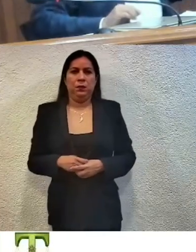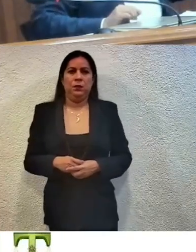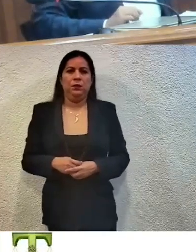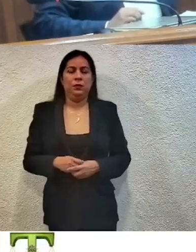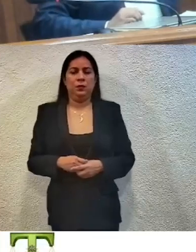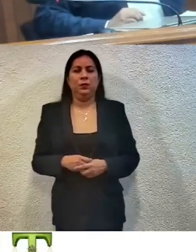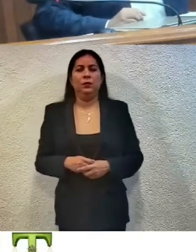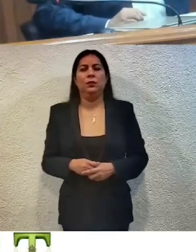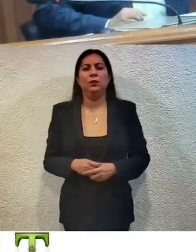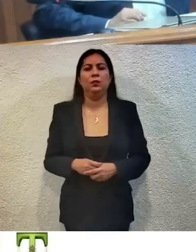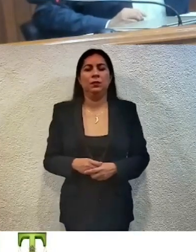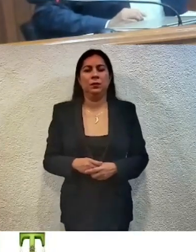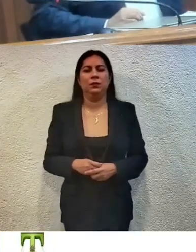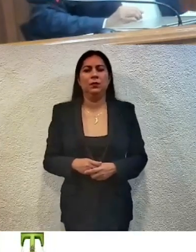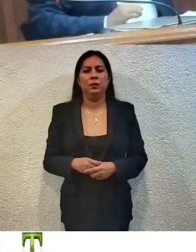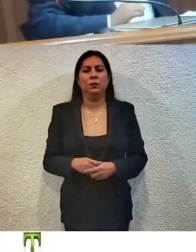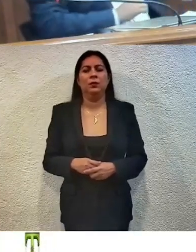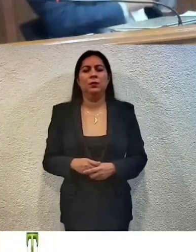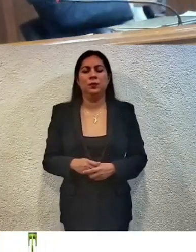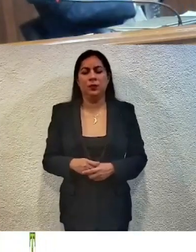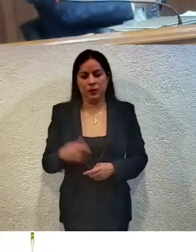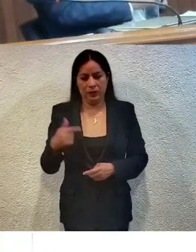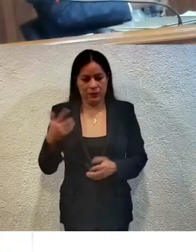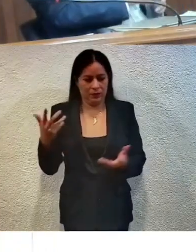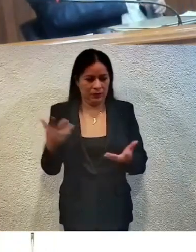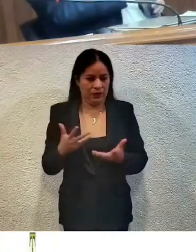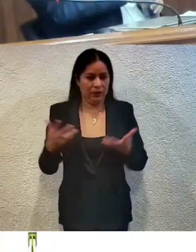Ok. Voy a permitirme